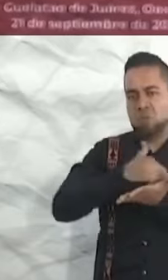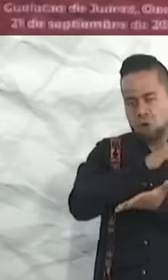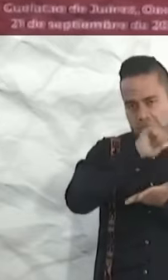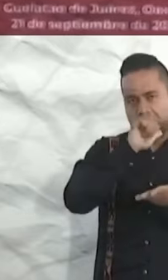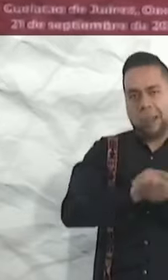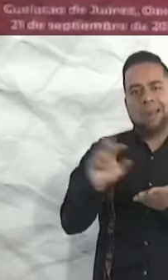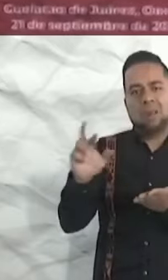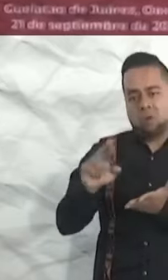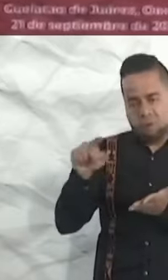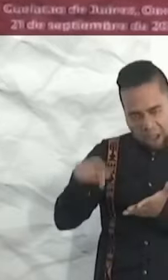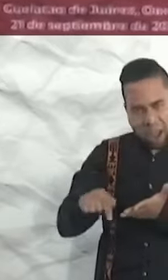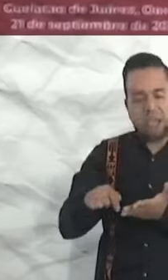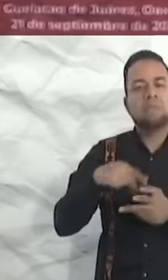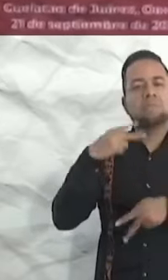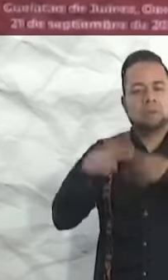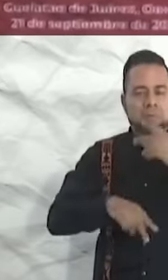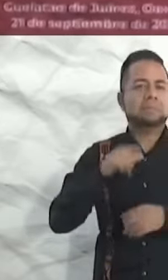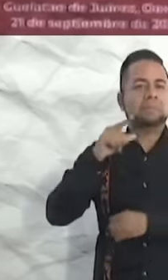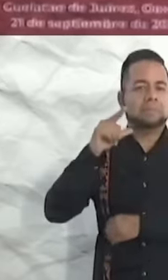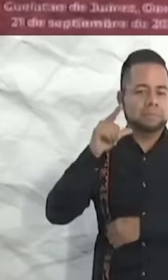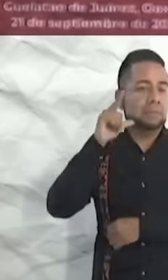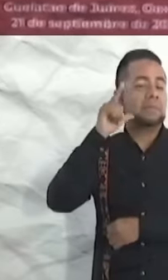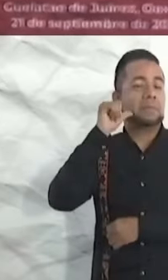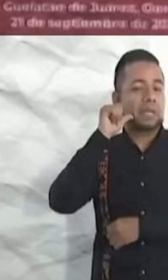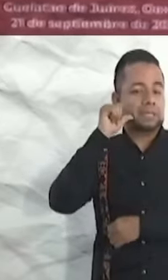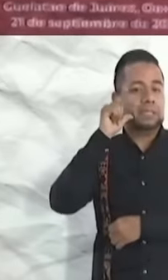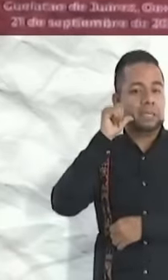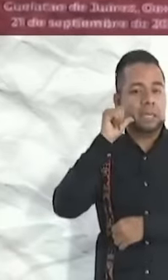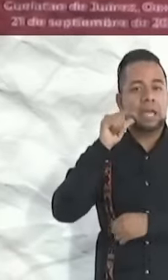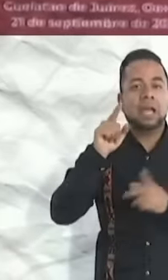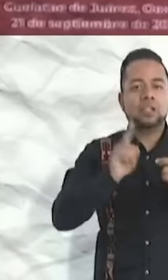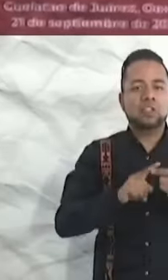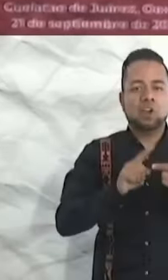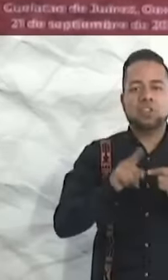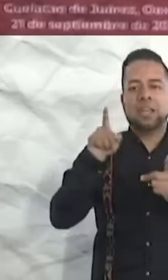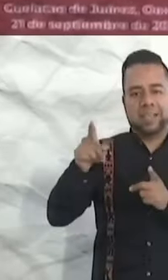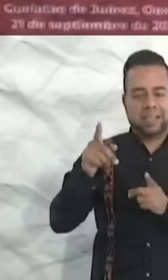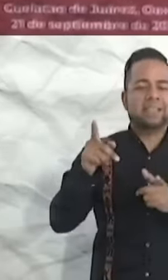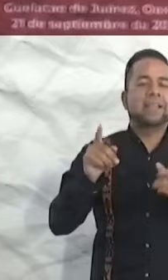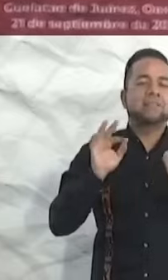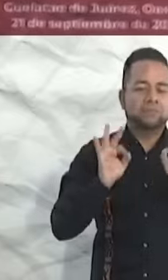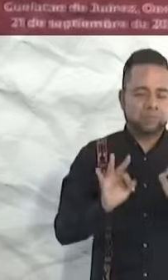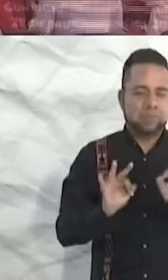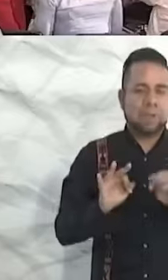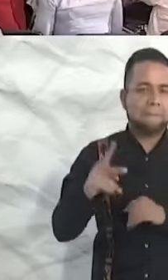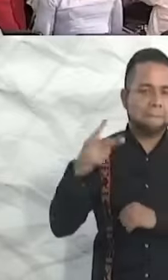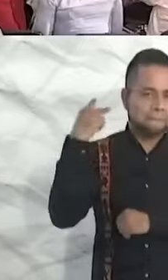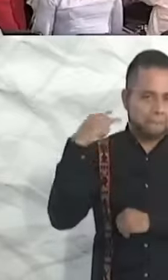de Reforma. Vamos a estar mañana en el puerto de Veracruz.